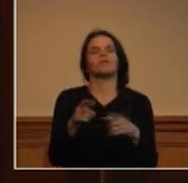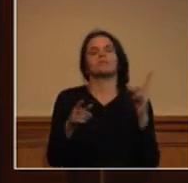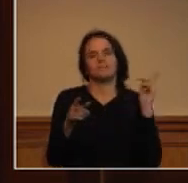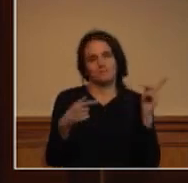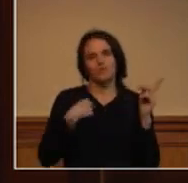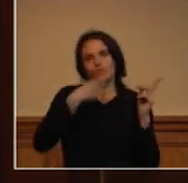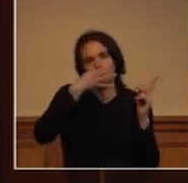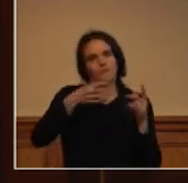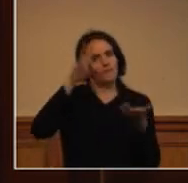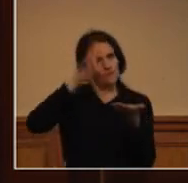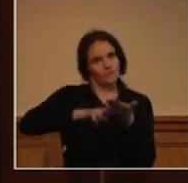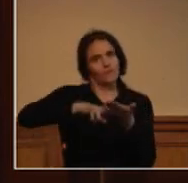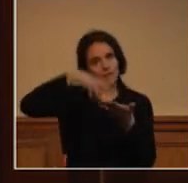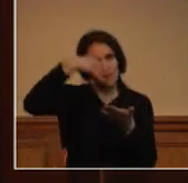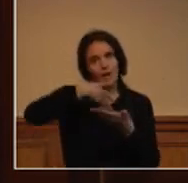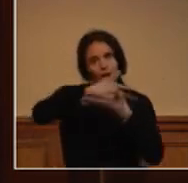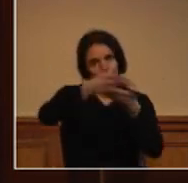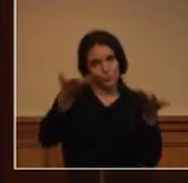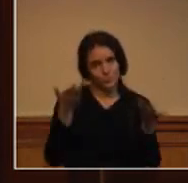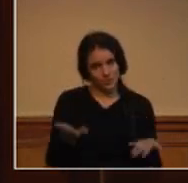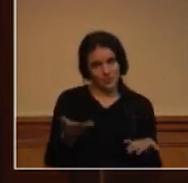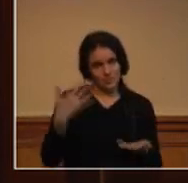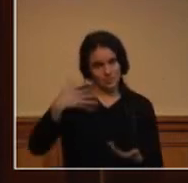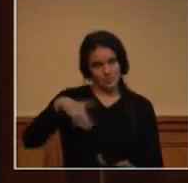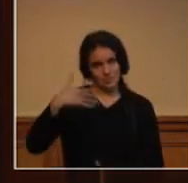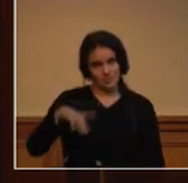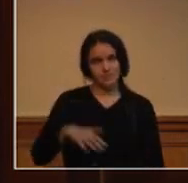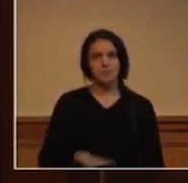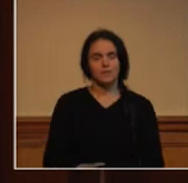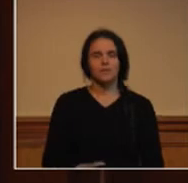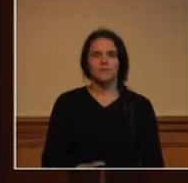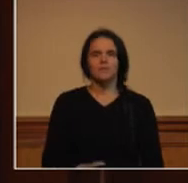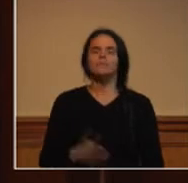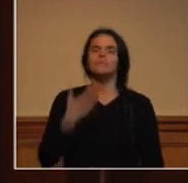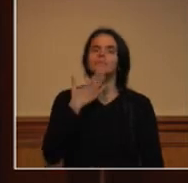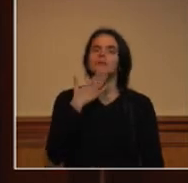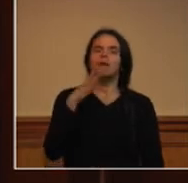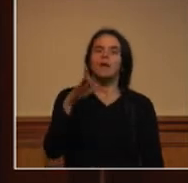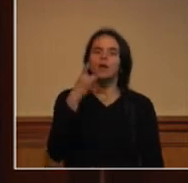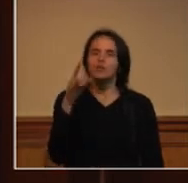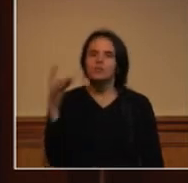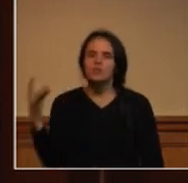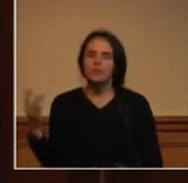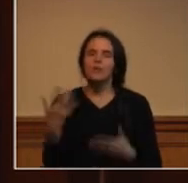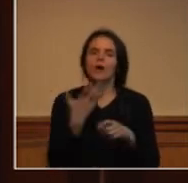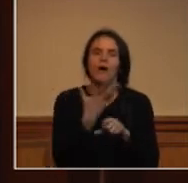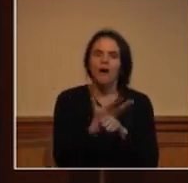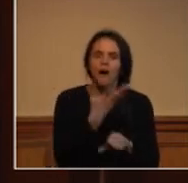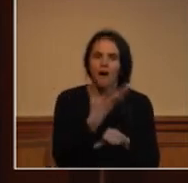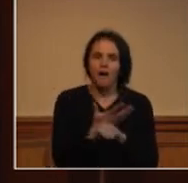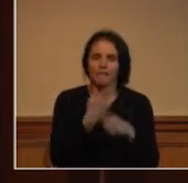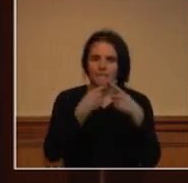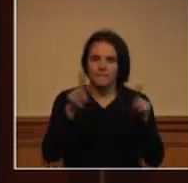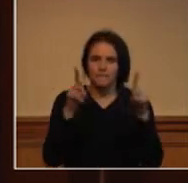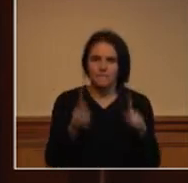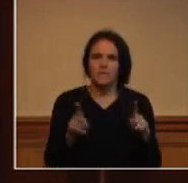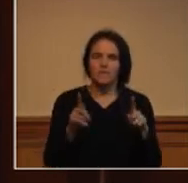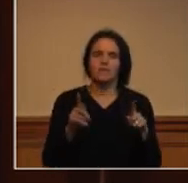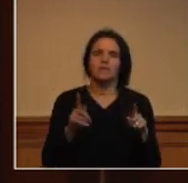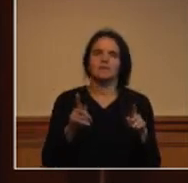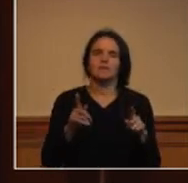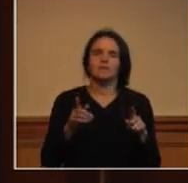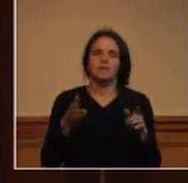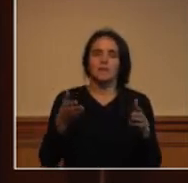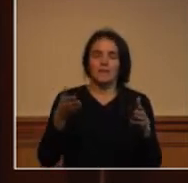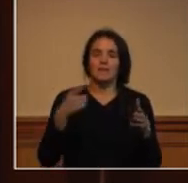a ustedes. Lo tercero es que encontramos que hay un cambio sustancial en las dimensiones de